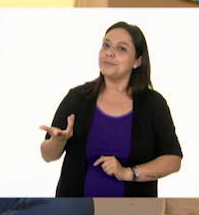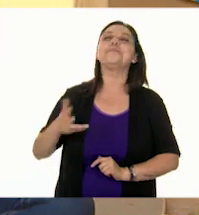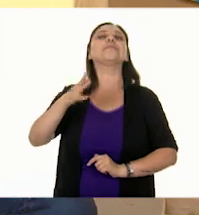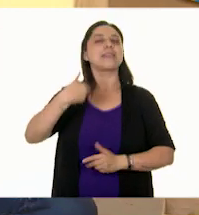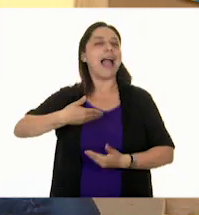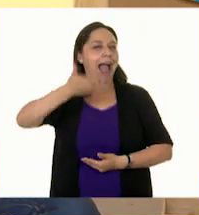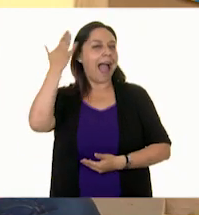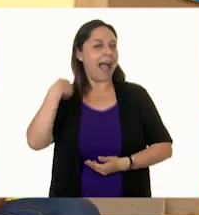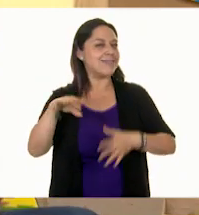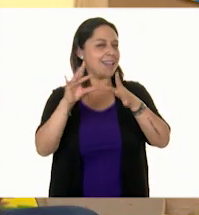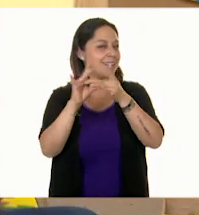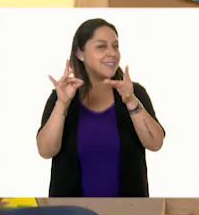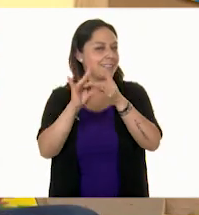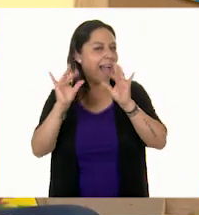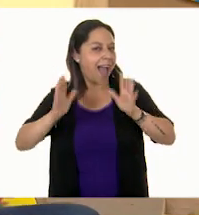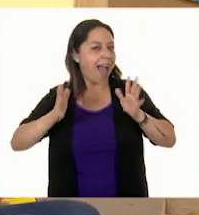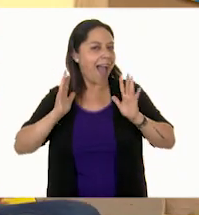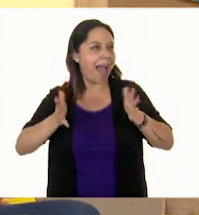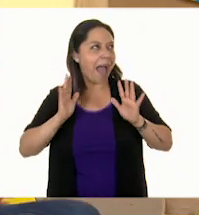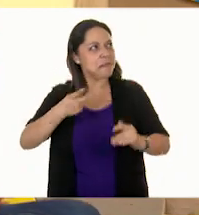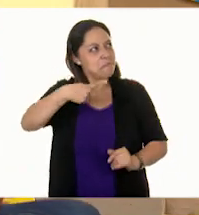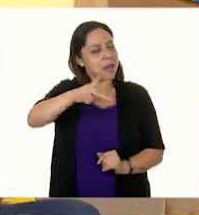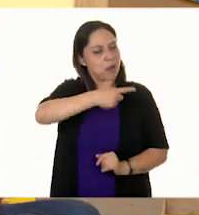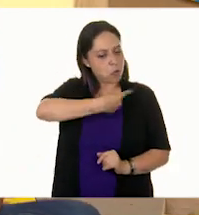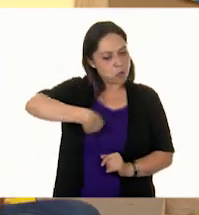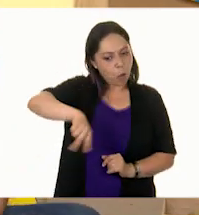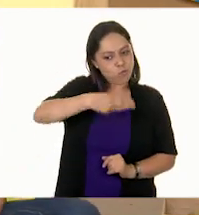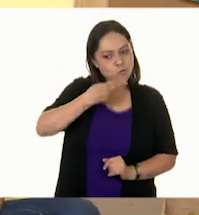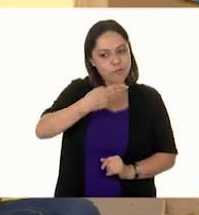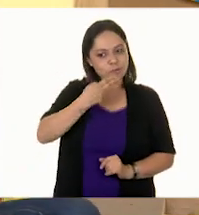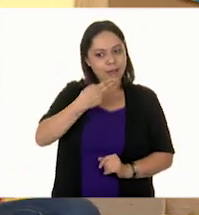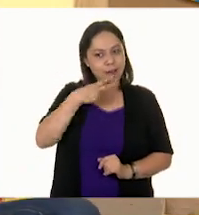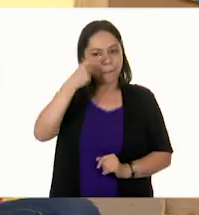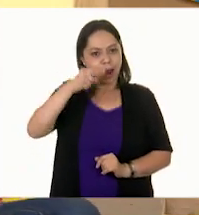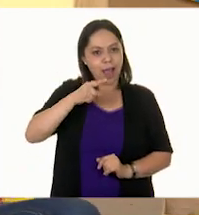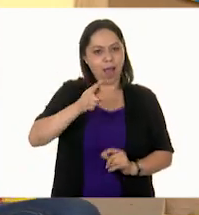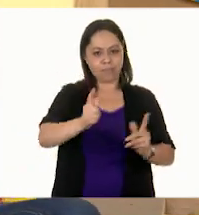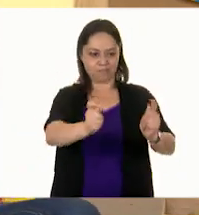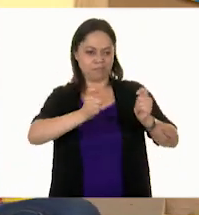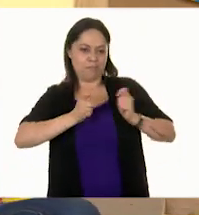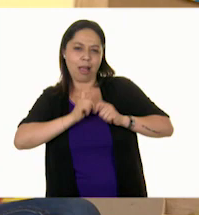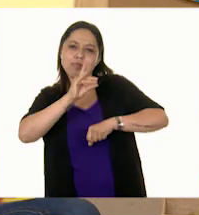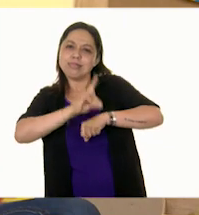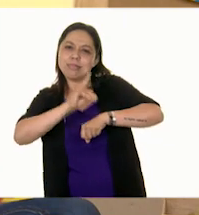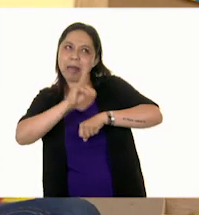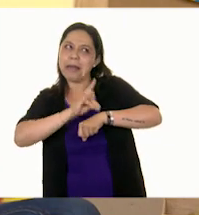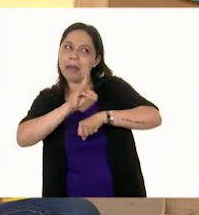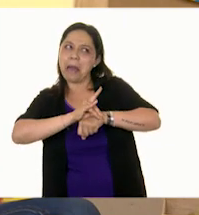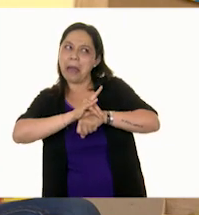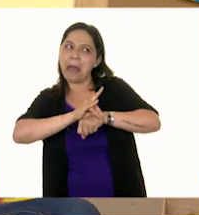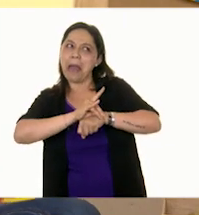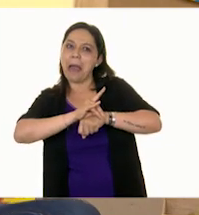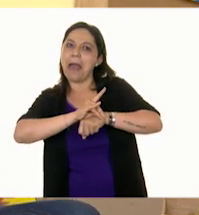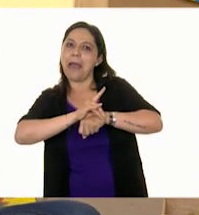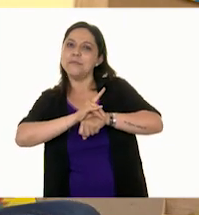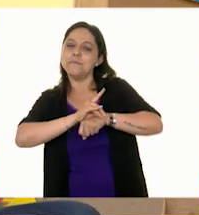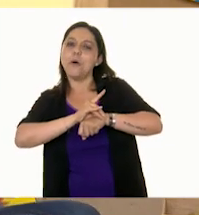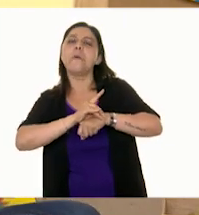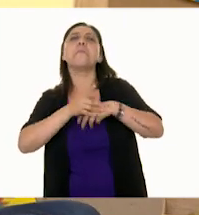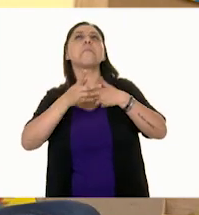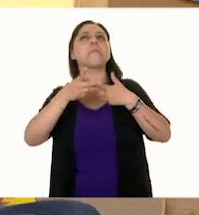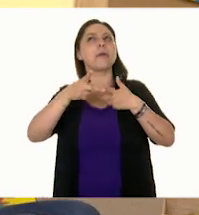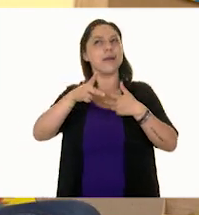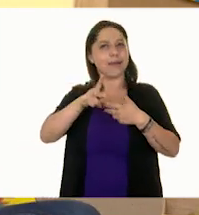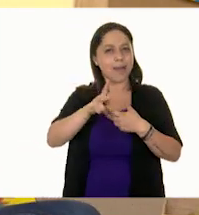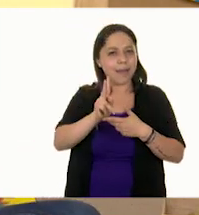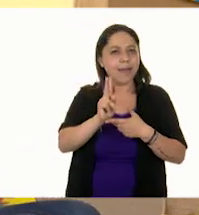platicado. No me imaginaba que los podríamos usar para hacer un juego de roles. Pero, ahora que lo pienso, con estos